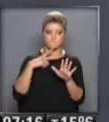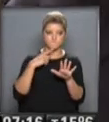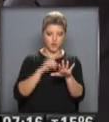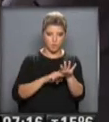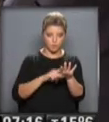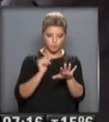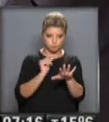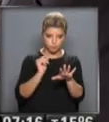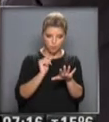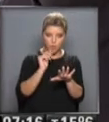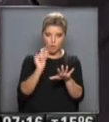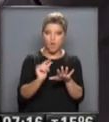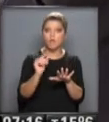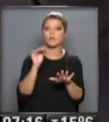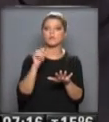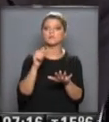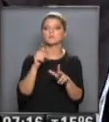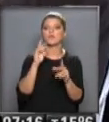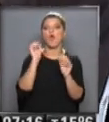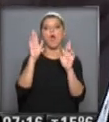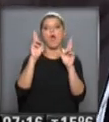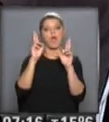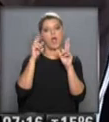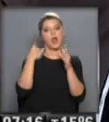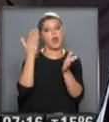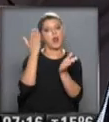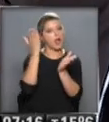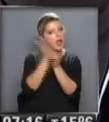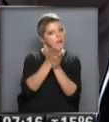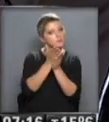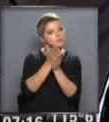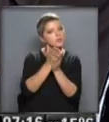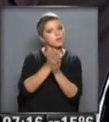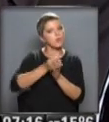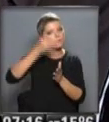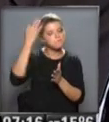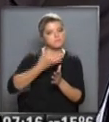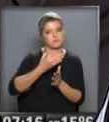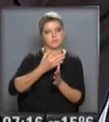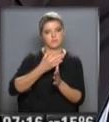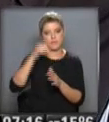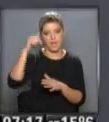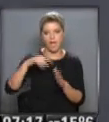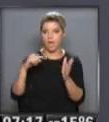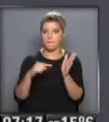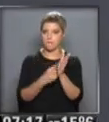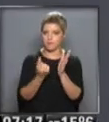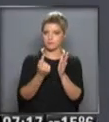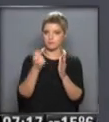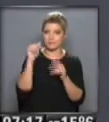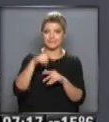que esperemos sea un fallo histórico en la justicia de la provincia de Buenos Aires, dándole el